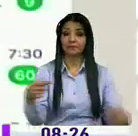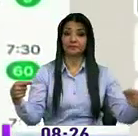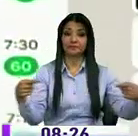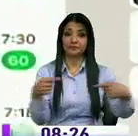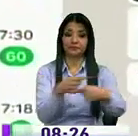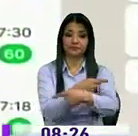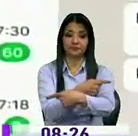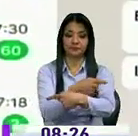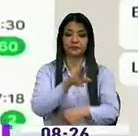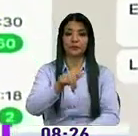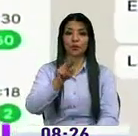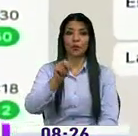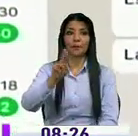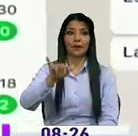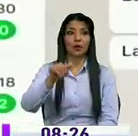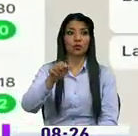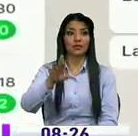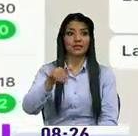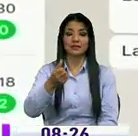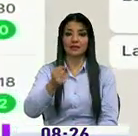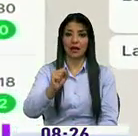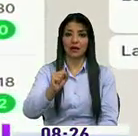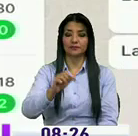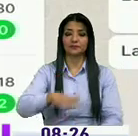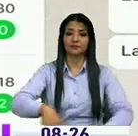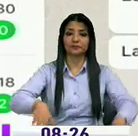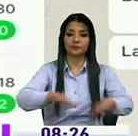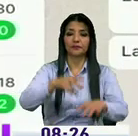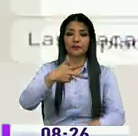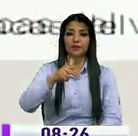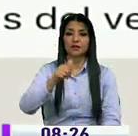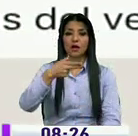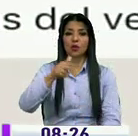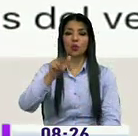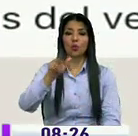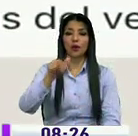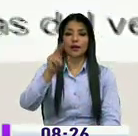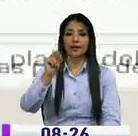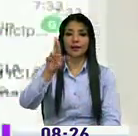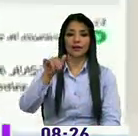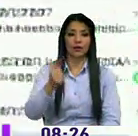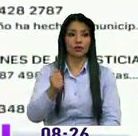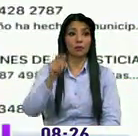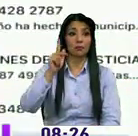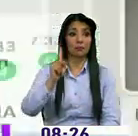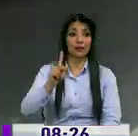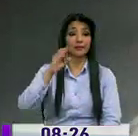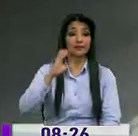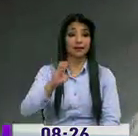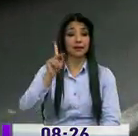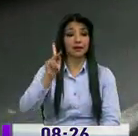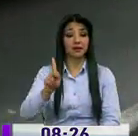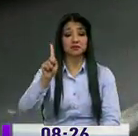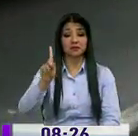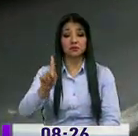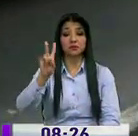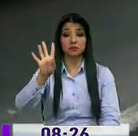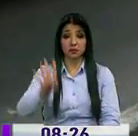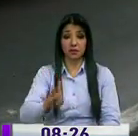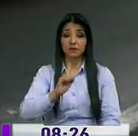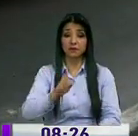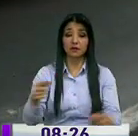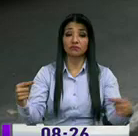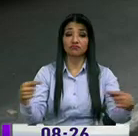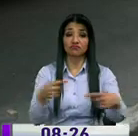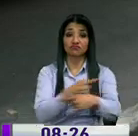la Juan Bautista, Ali. Aguirre, sector Chahuarquingo. Placas de vehículo es PCK-159. Se metió en contravía.